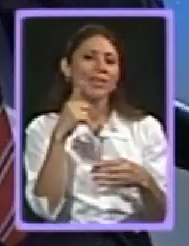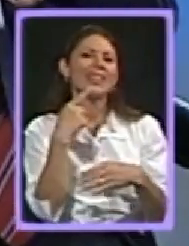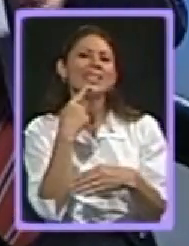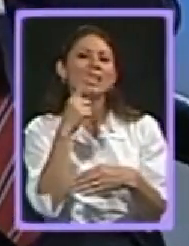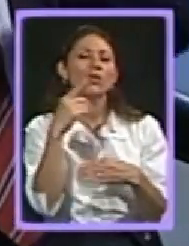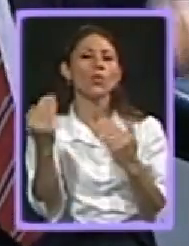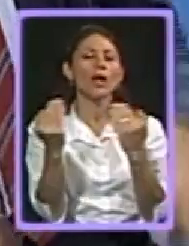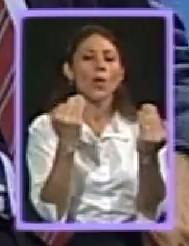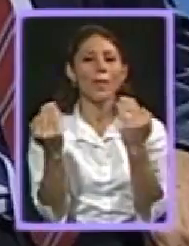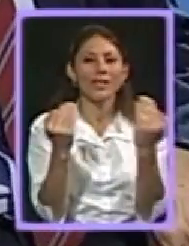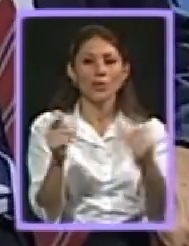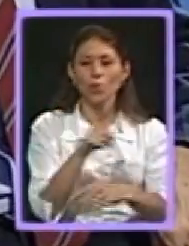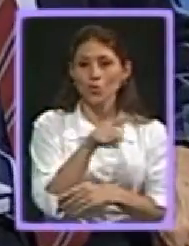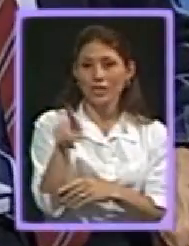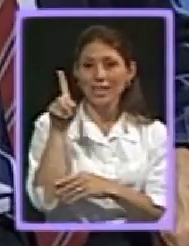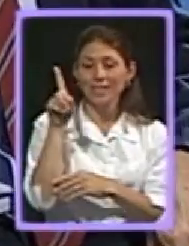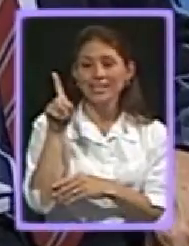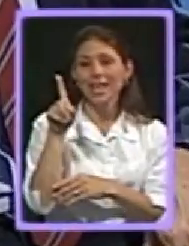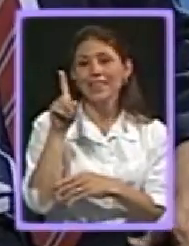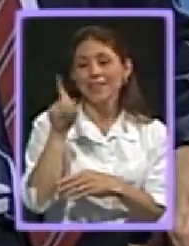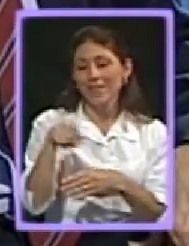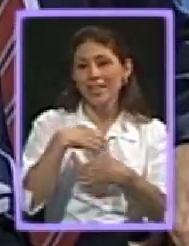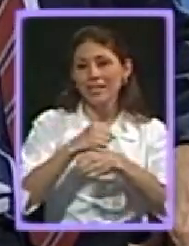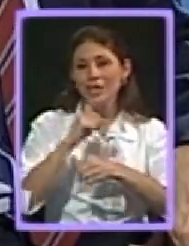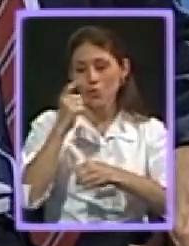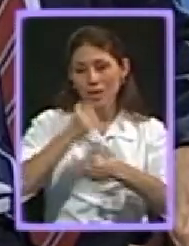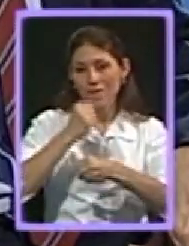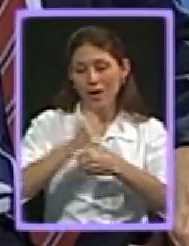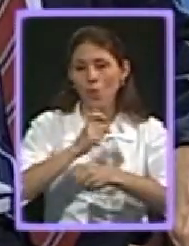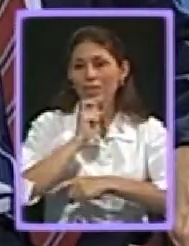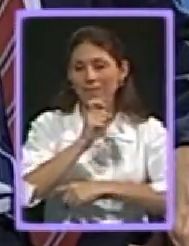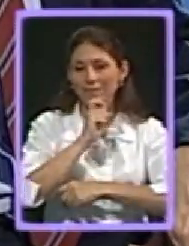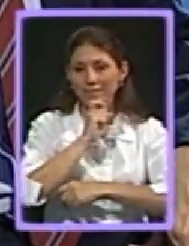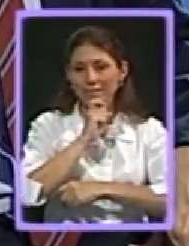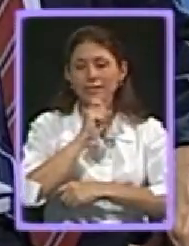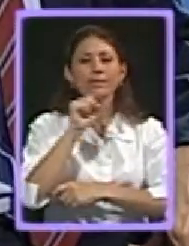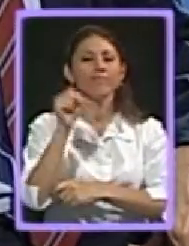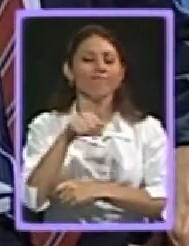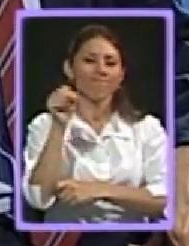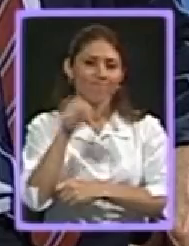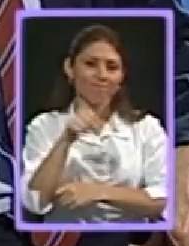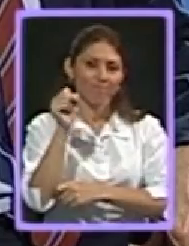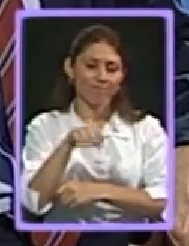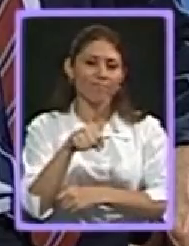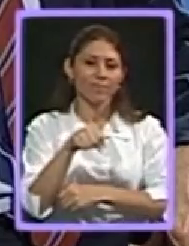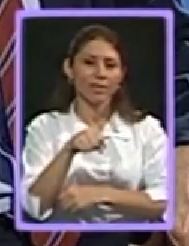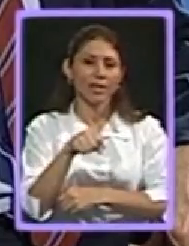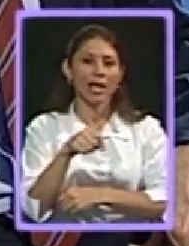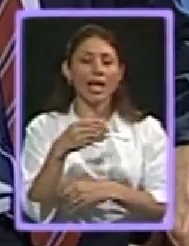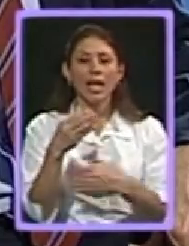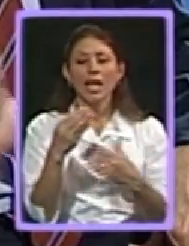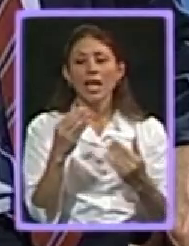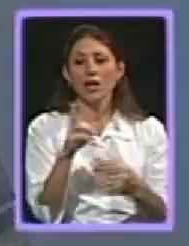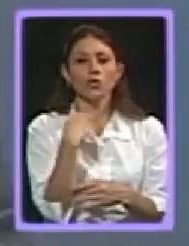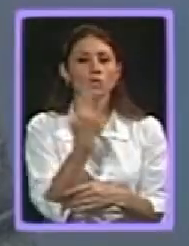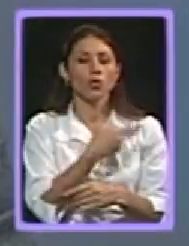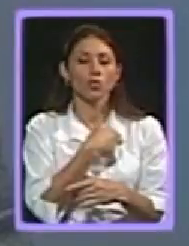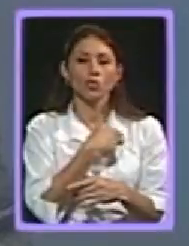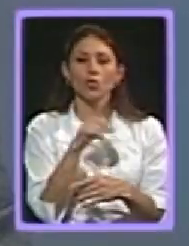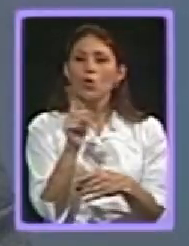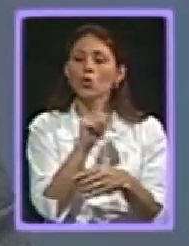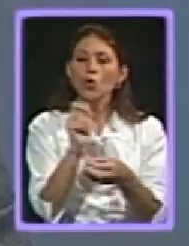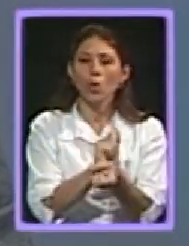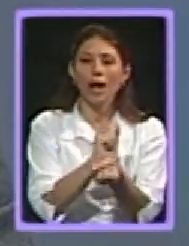y tenían que partir la carne. Algo así, o sea, un poco como sin cambiar significativamente las circunstancias del